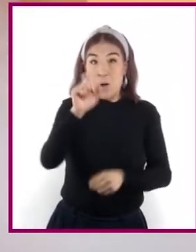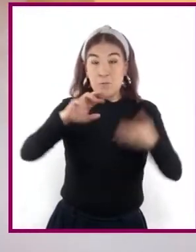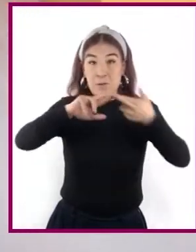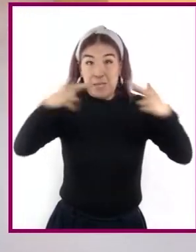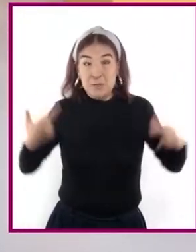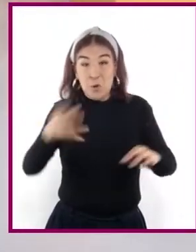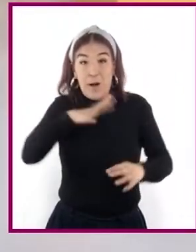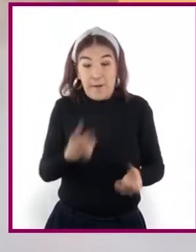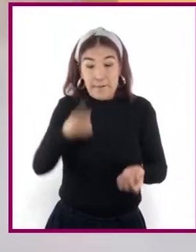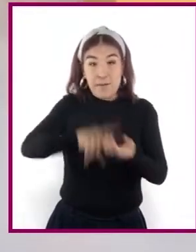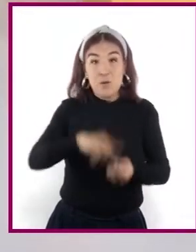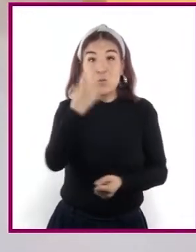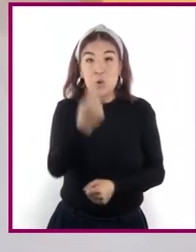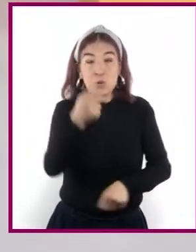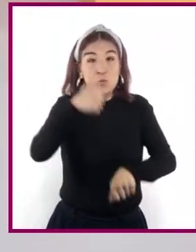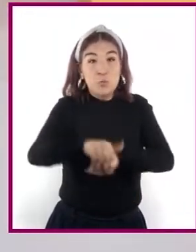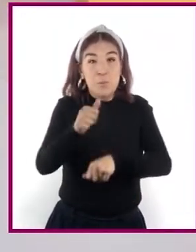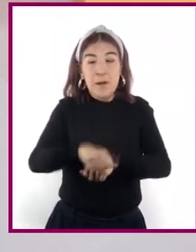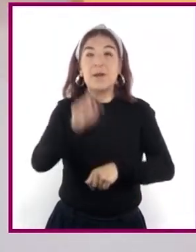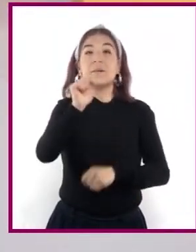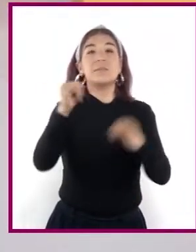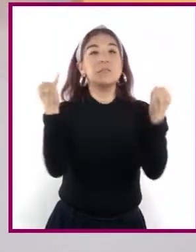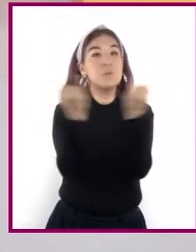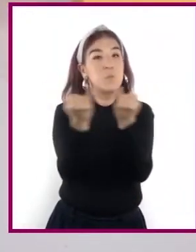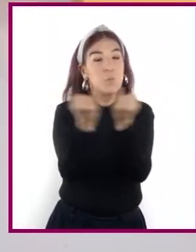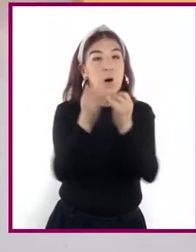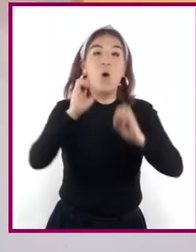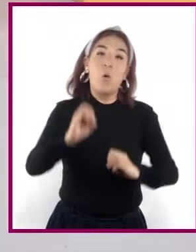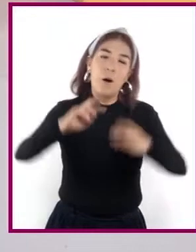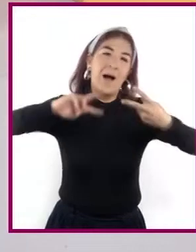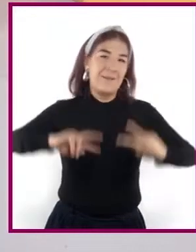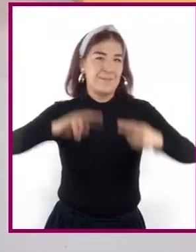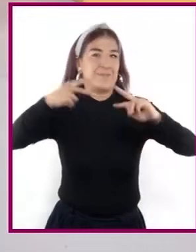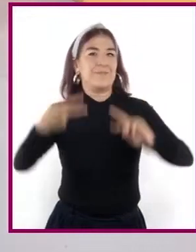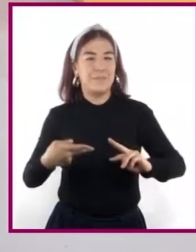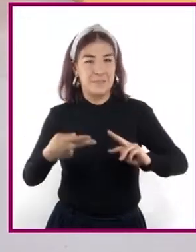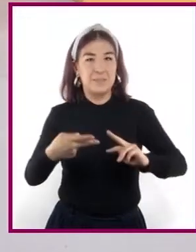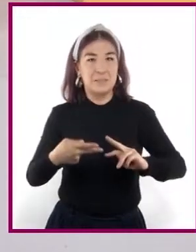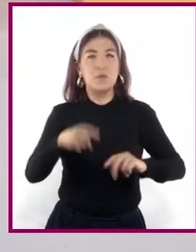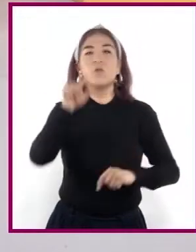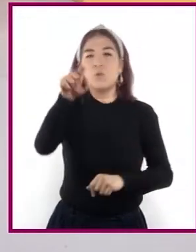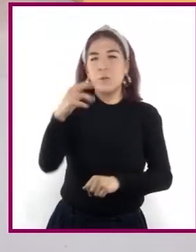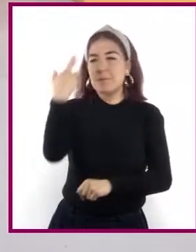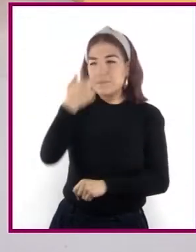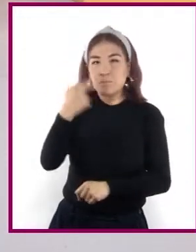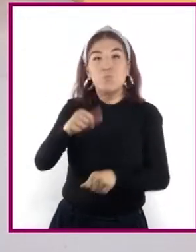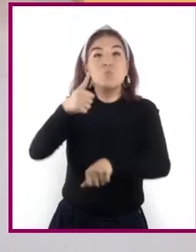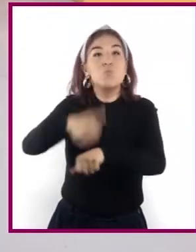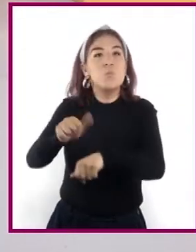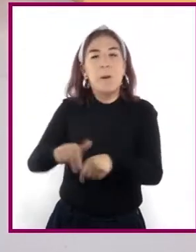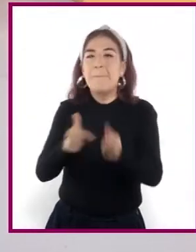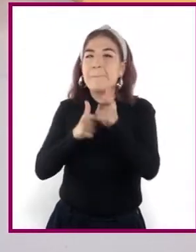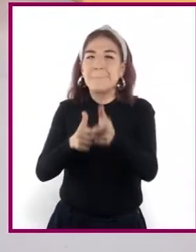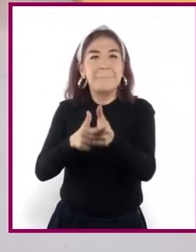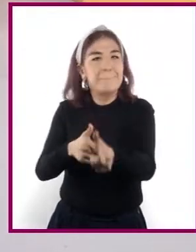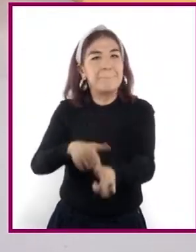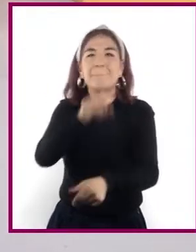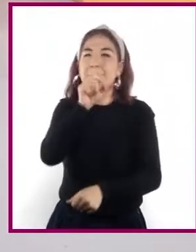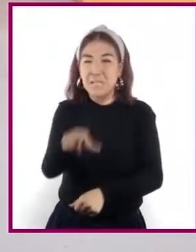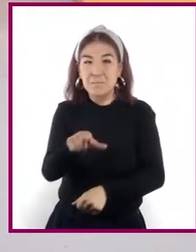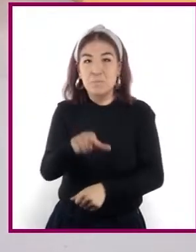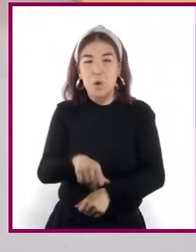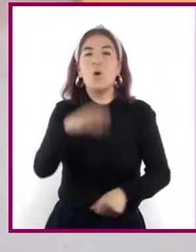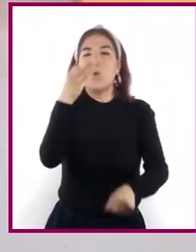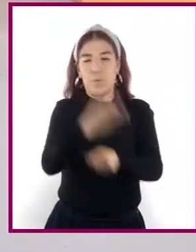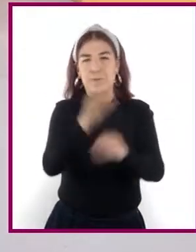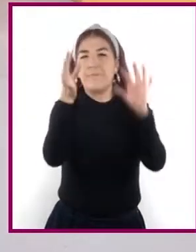relación entre dos magnitudes es de proporcionalidad directa o inversa, atendiendo a su constante. Enseguida planteamos